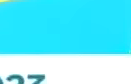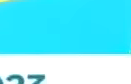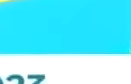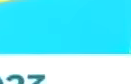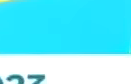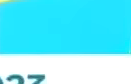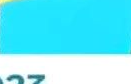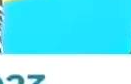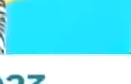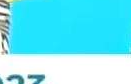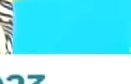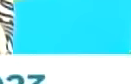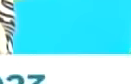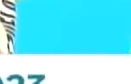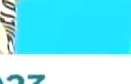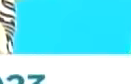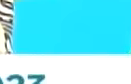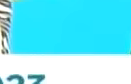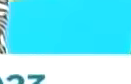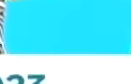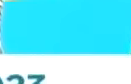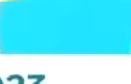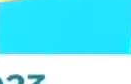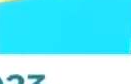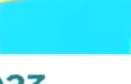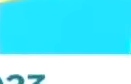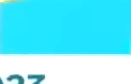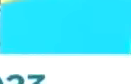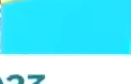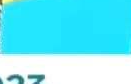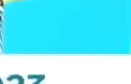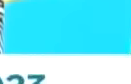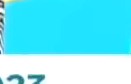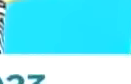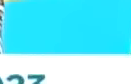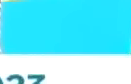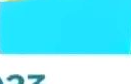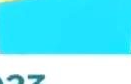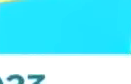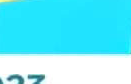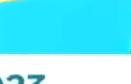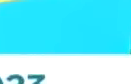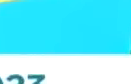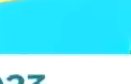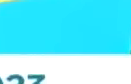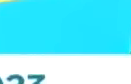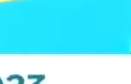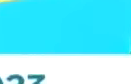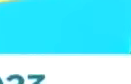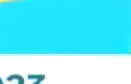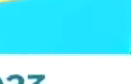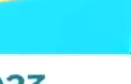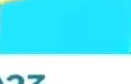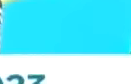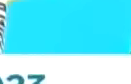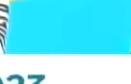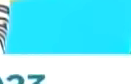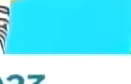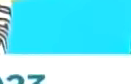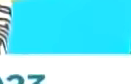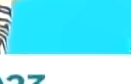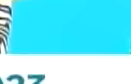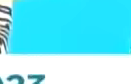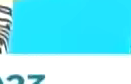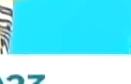una profunda hermosura, es un evento de una grandeza sin igual que por primera